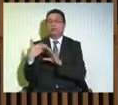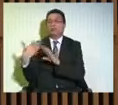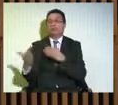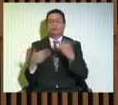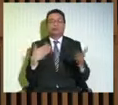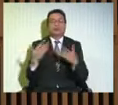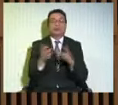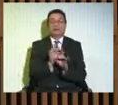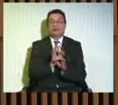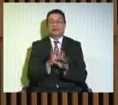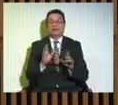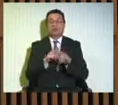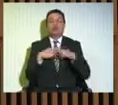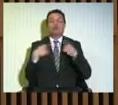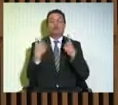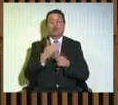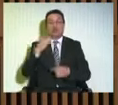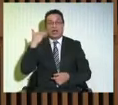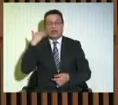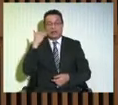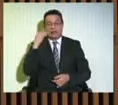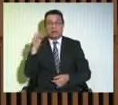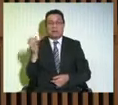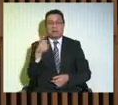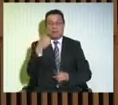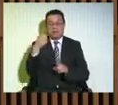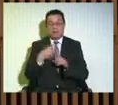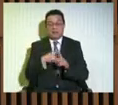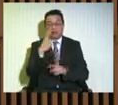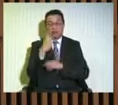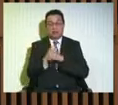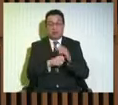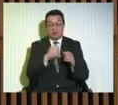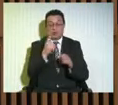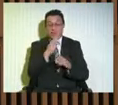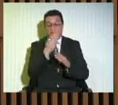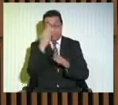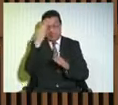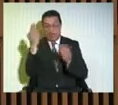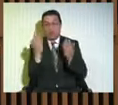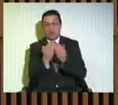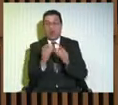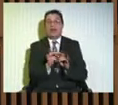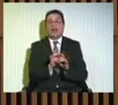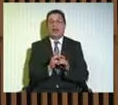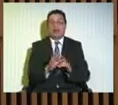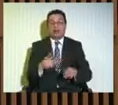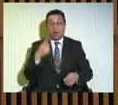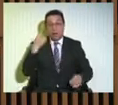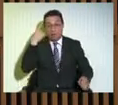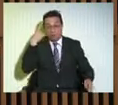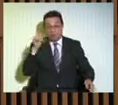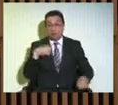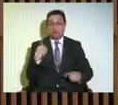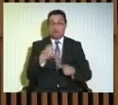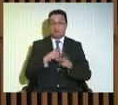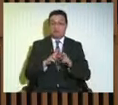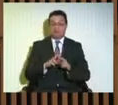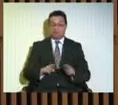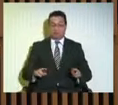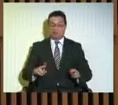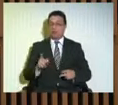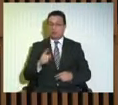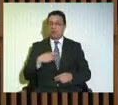y teníamos a todos los niños el primer mes del año, los primeros días de clase con eso. Pero no nos quedamos tranquilos y no nos